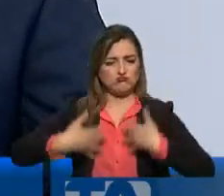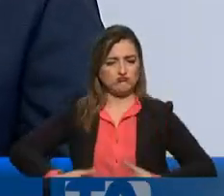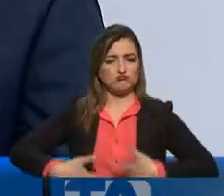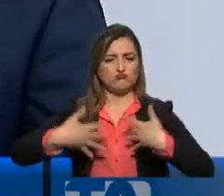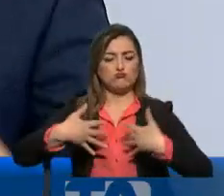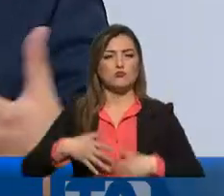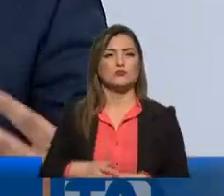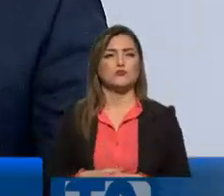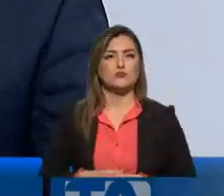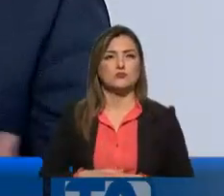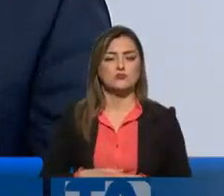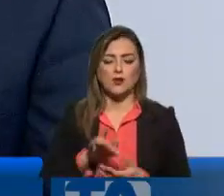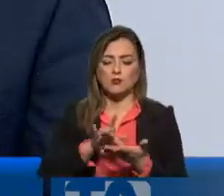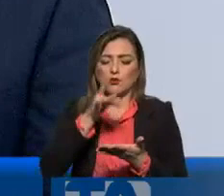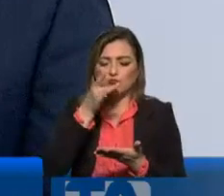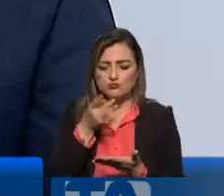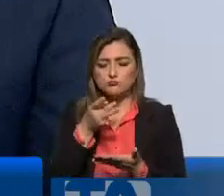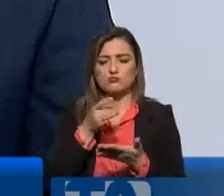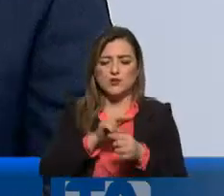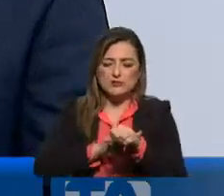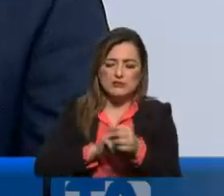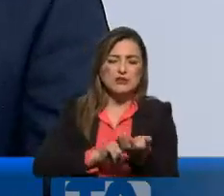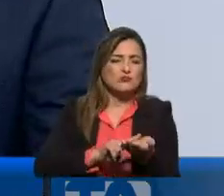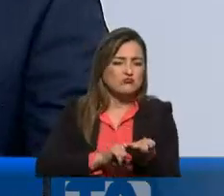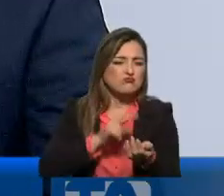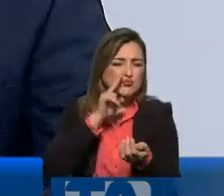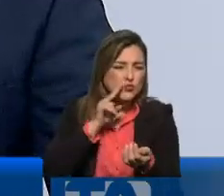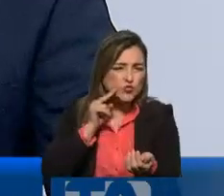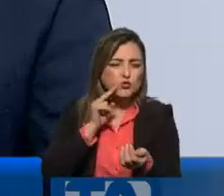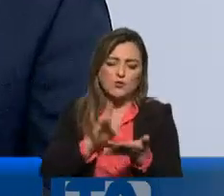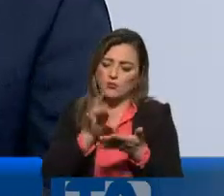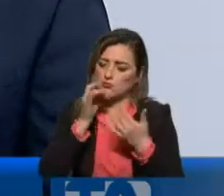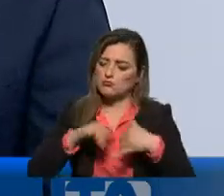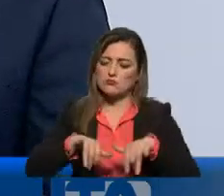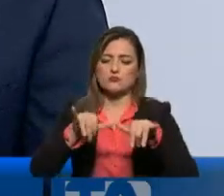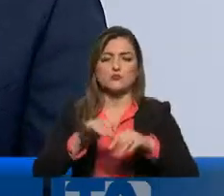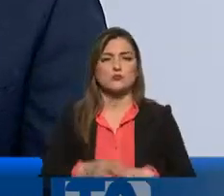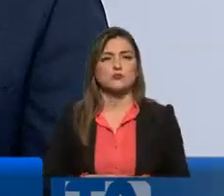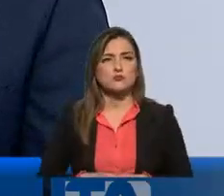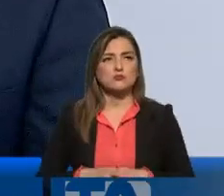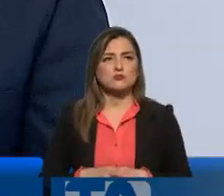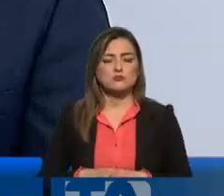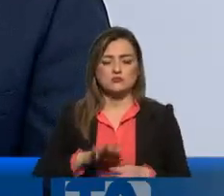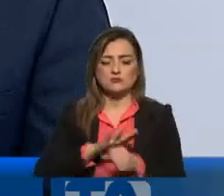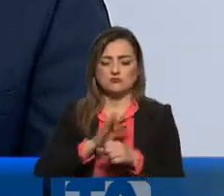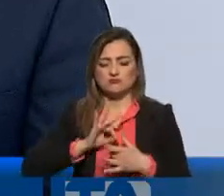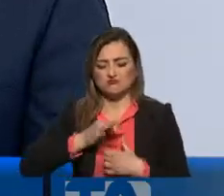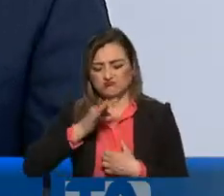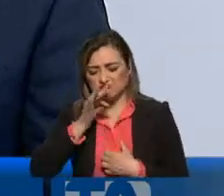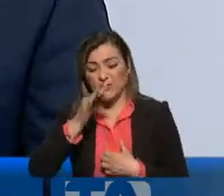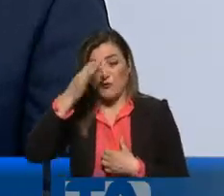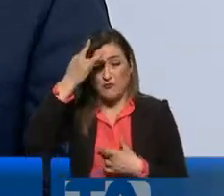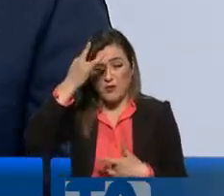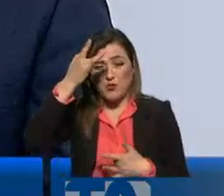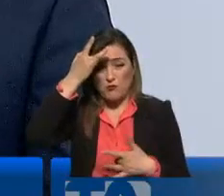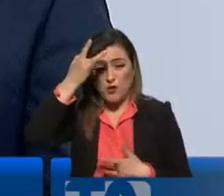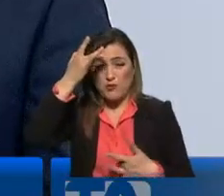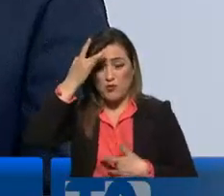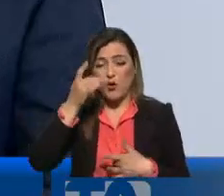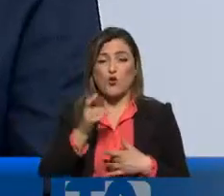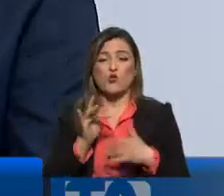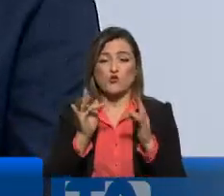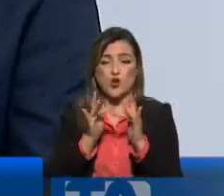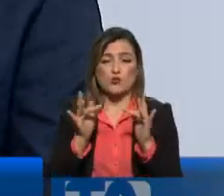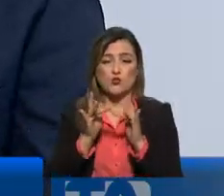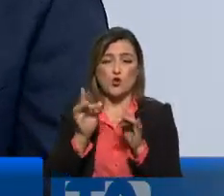venían cuidándose, por ejemplo, por diabetes. Y más que nunca, durante la infección por COVID-19, hay que tener un